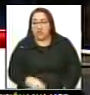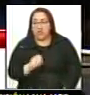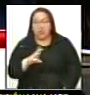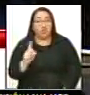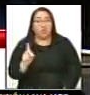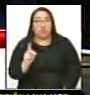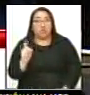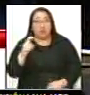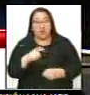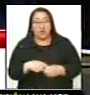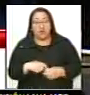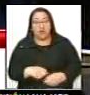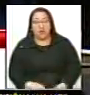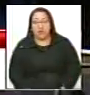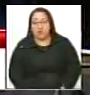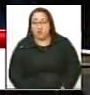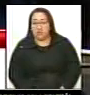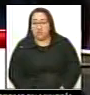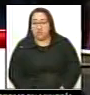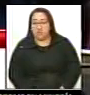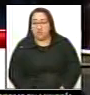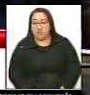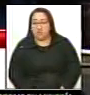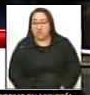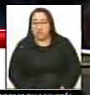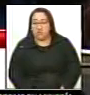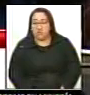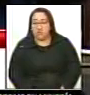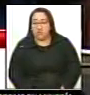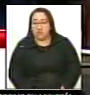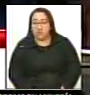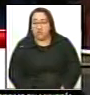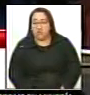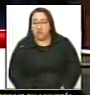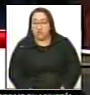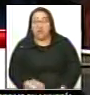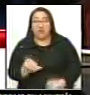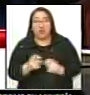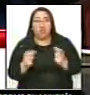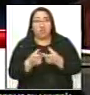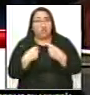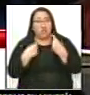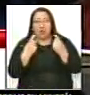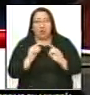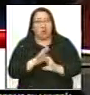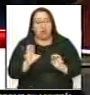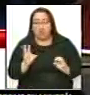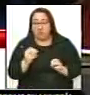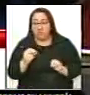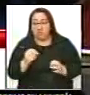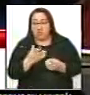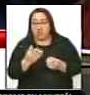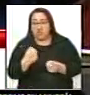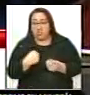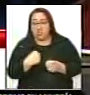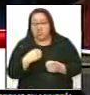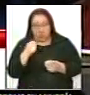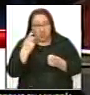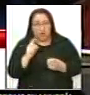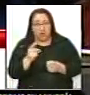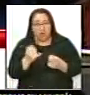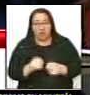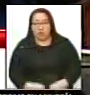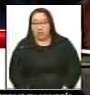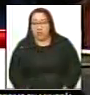hemos participado hasta el final de dicha comisión porque no estábamos de acuerdo, y lo hemos mencionado, señor presidente, hay muchas cosas de las cuales sí estamos de acuerdo en el